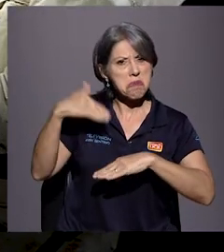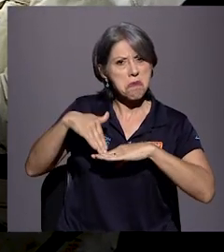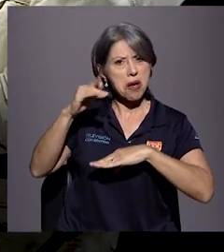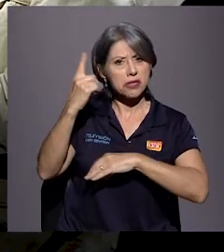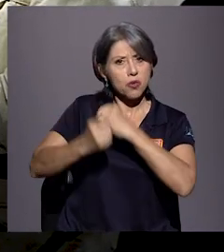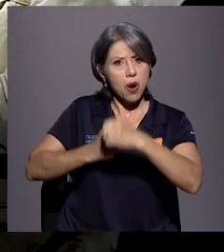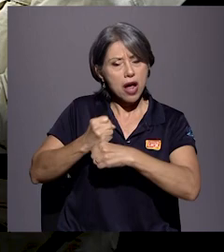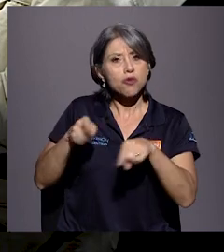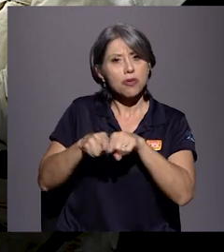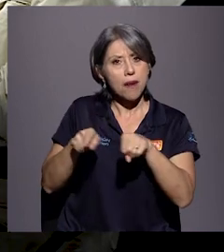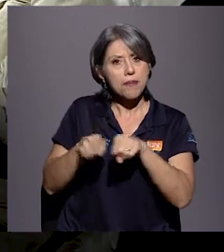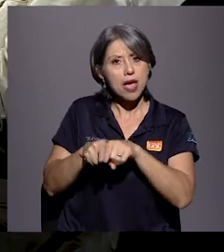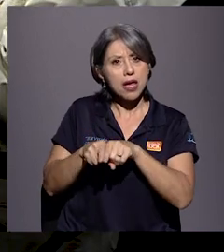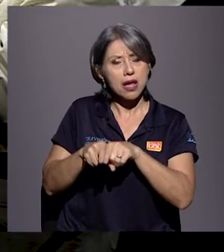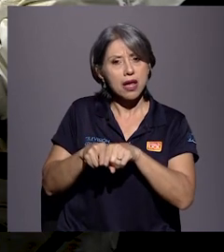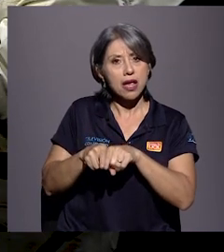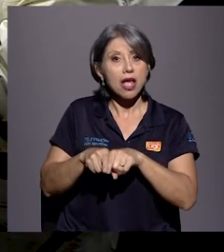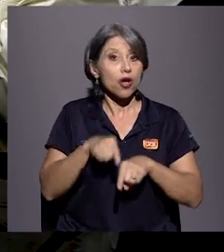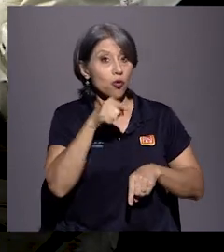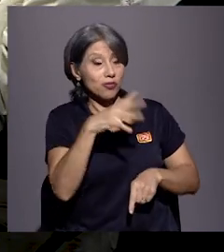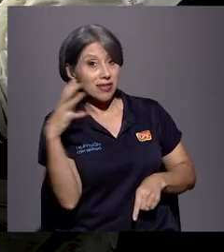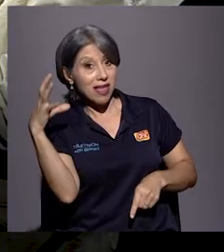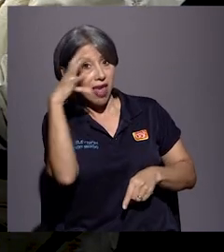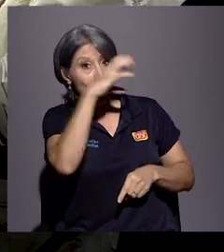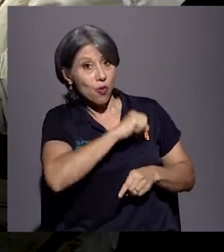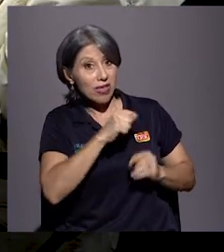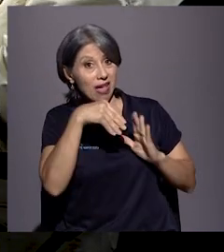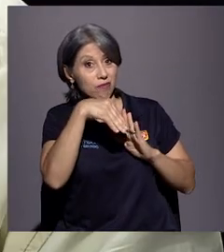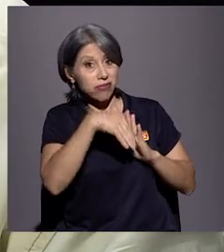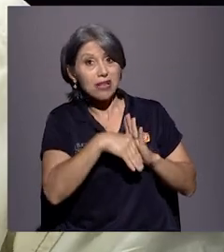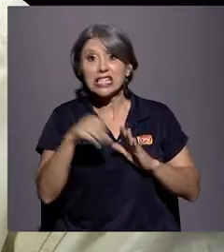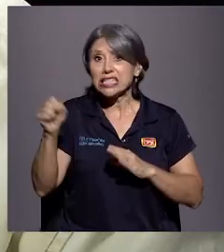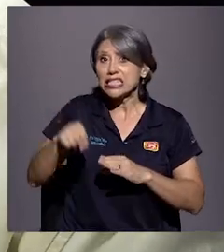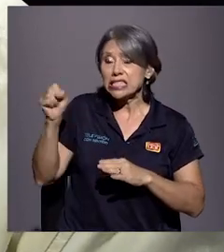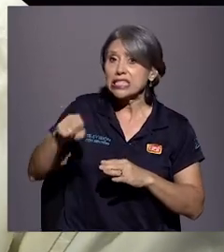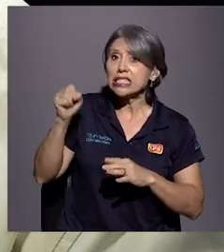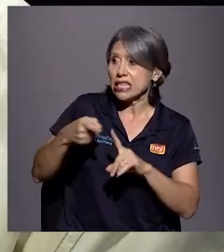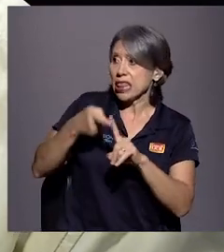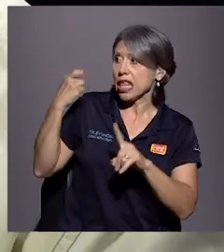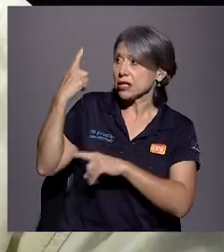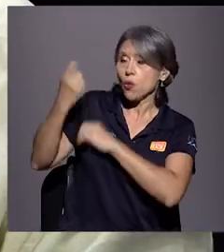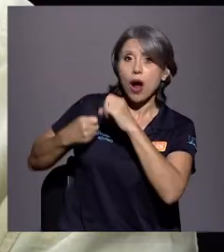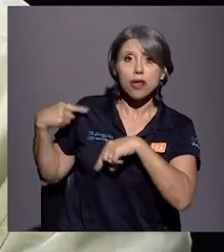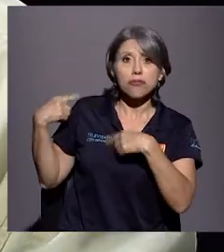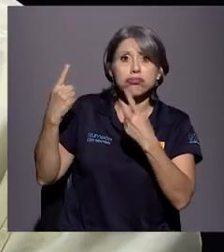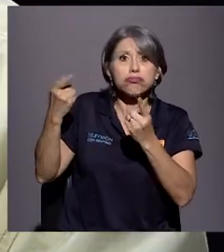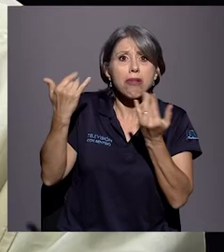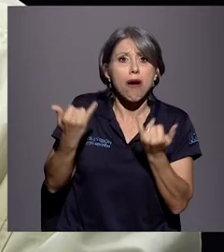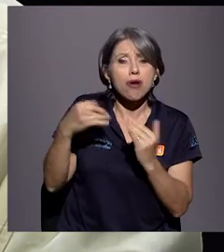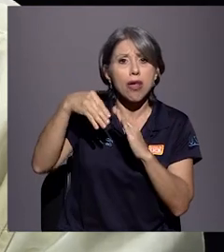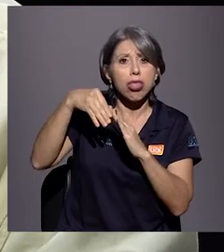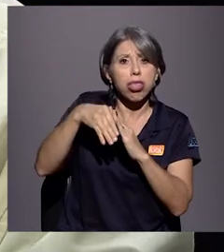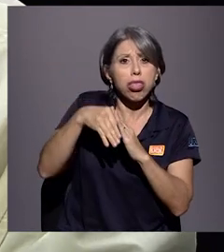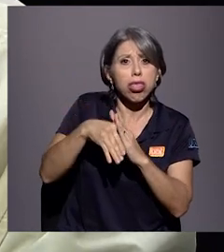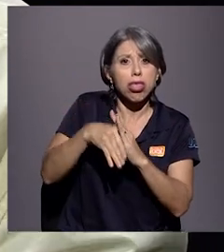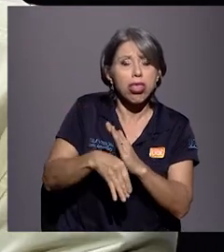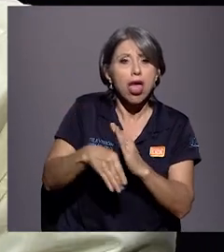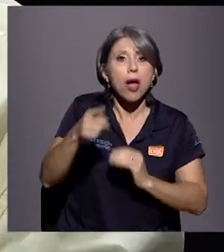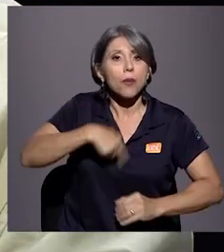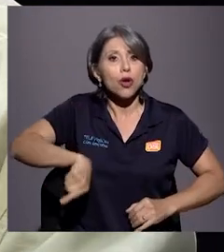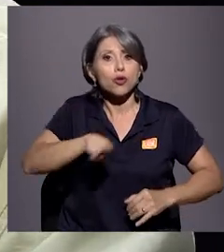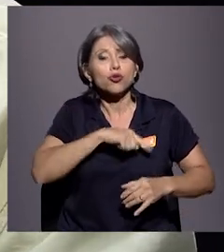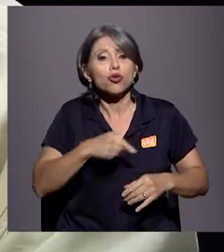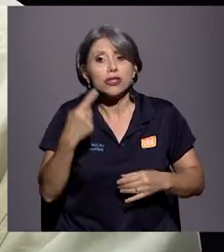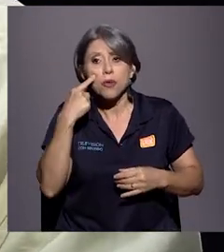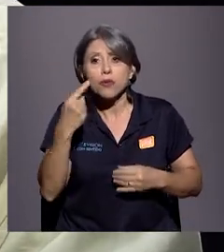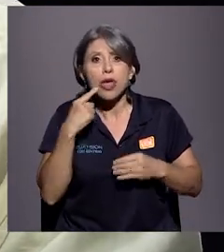año también, y era un momento... ¿Nota el deterioro de un año a otro? Sí, era un deterioro total desde entonces, ¿no? Porque estábamos en ese caso elaborando un movimiento que llamé